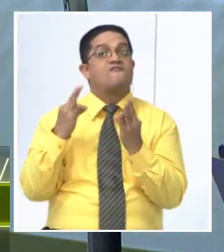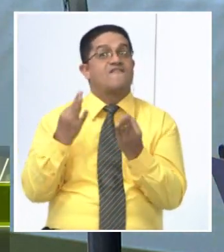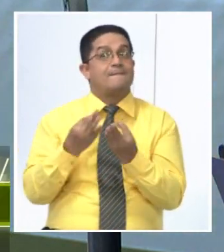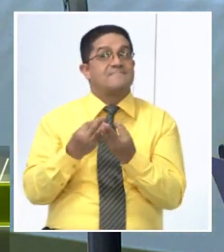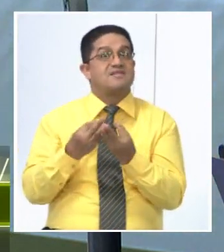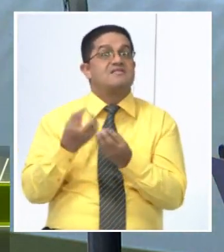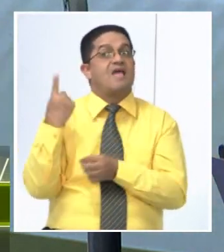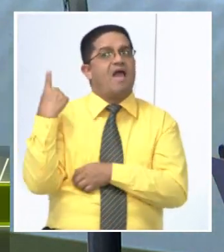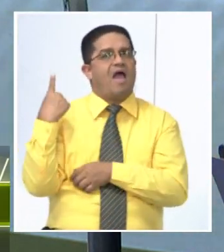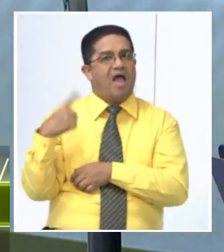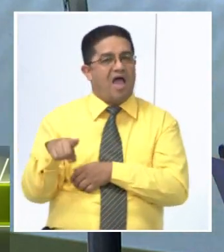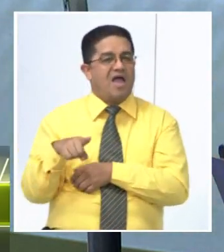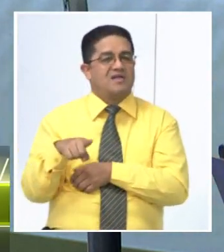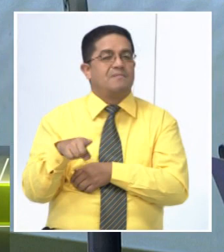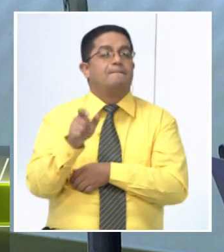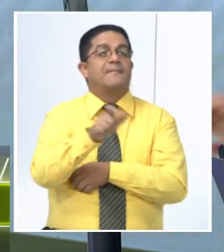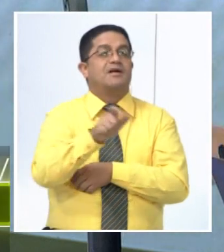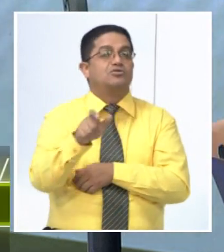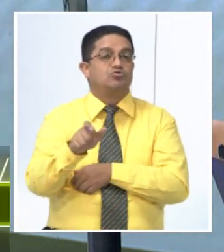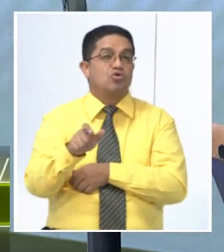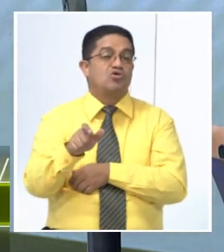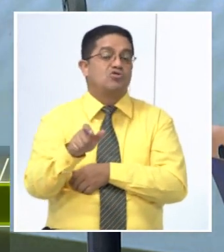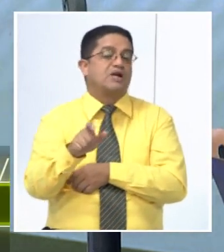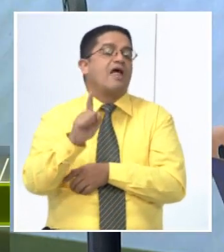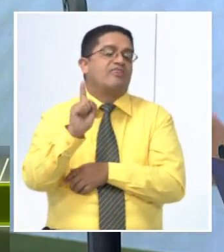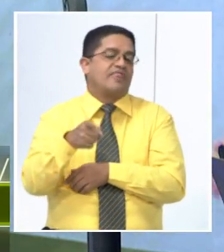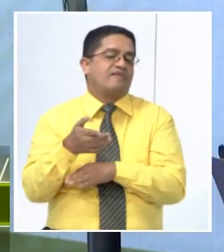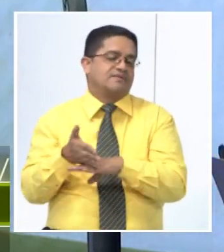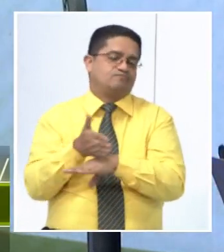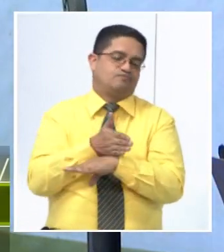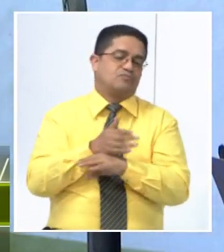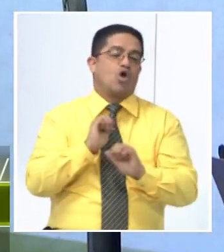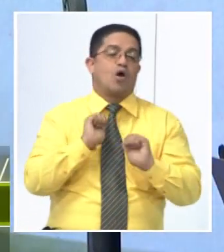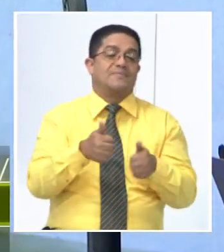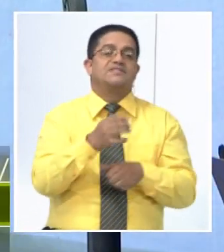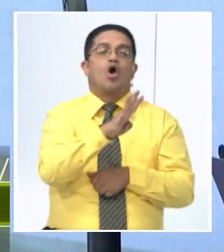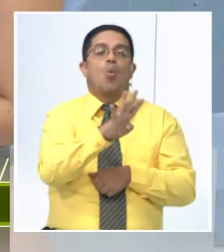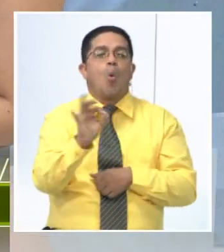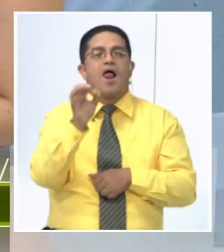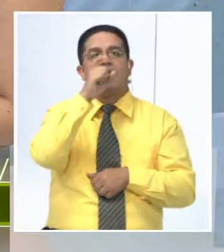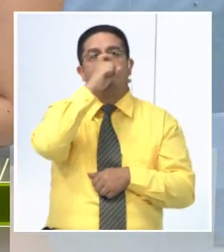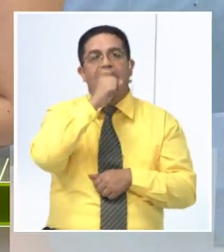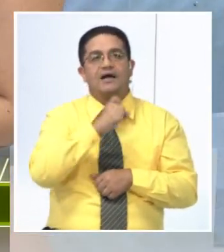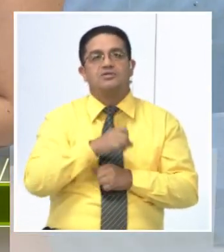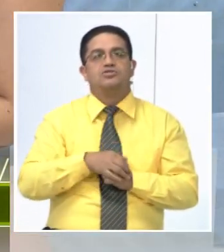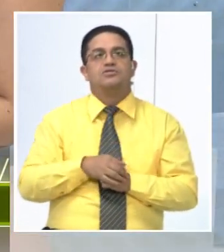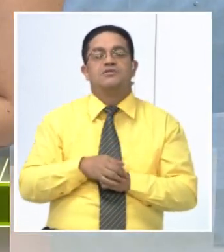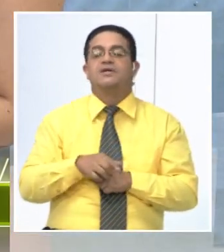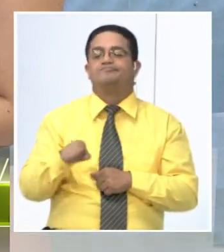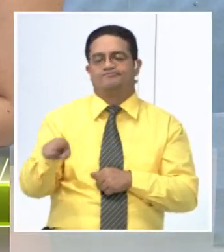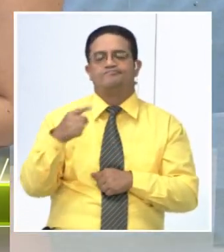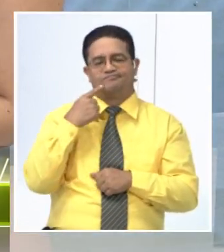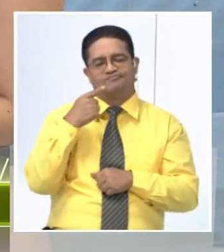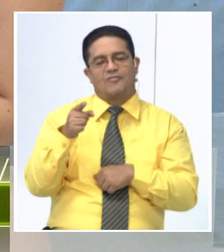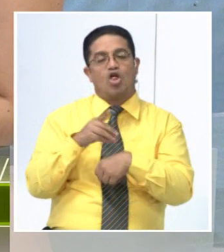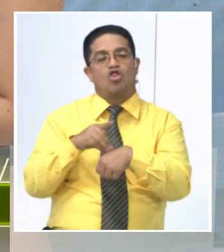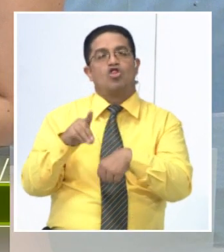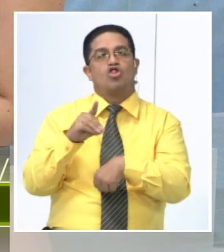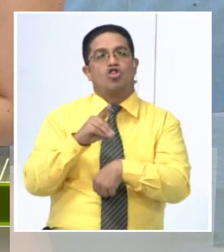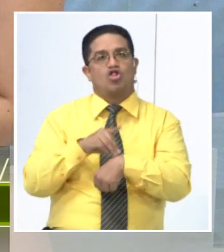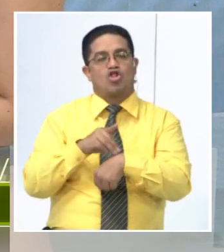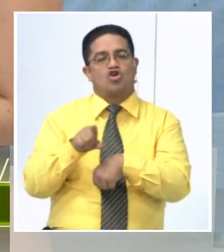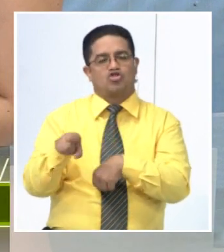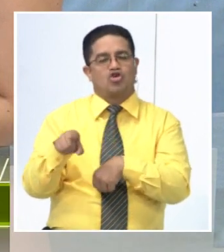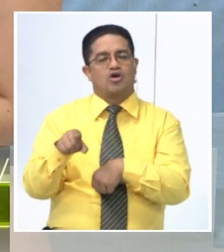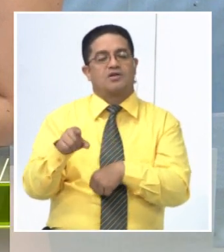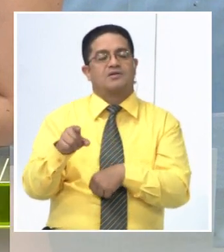genética importante, hay que comenzar a hacer el despistaje a los 40 años. Así es, el doctor Roberto Moreno también dice, el anestesiólogo es fundamental para